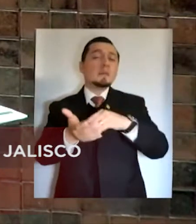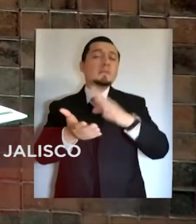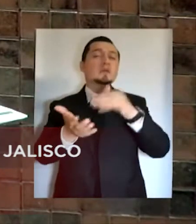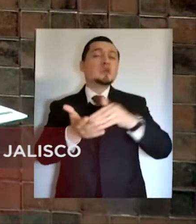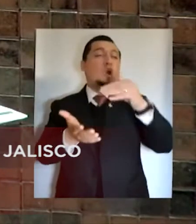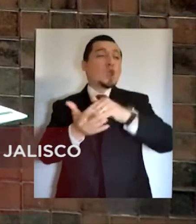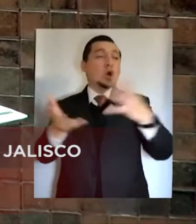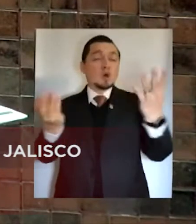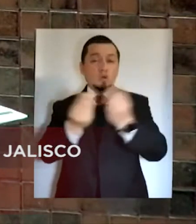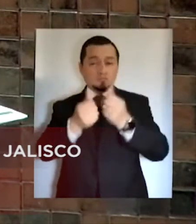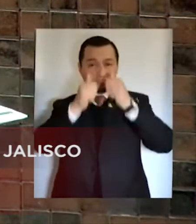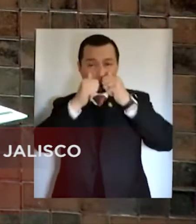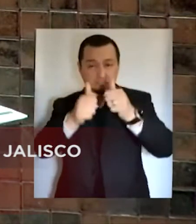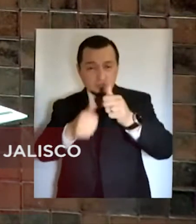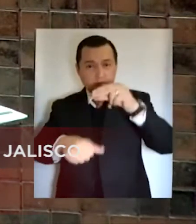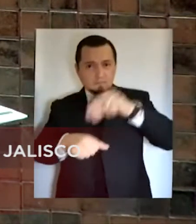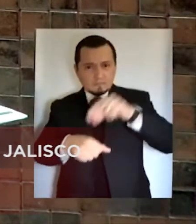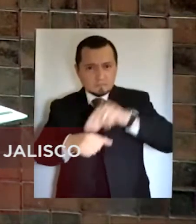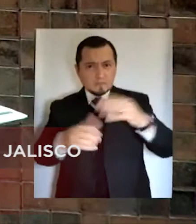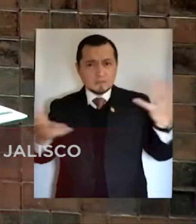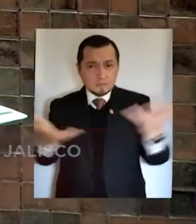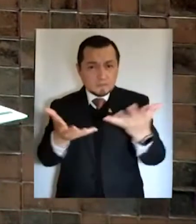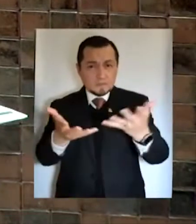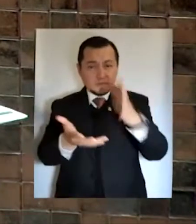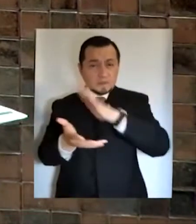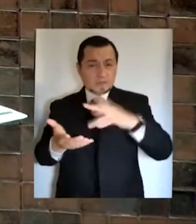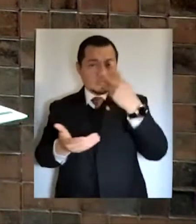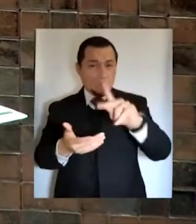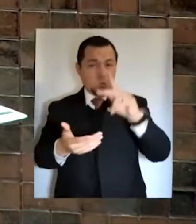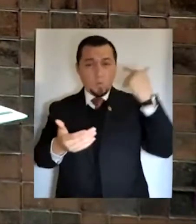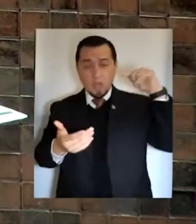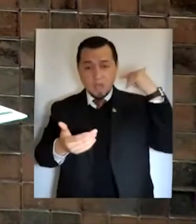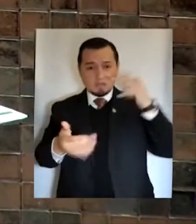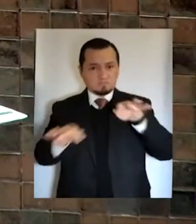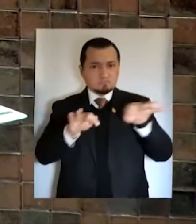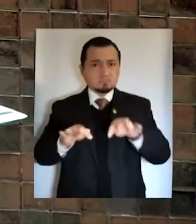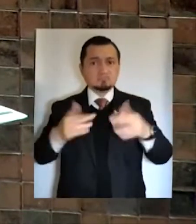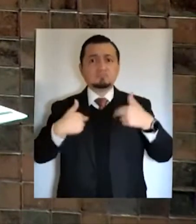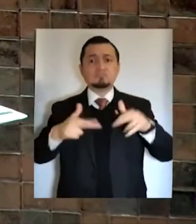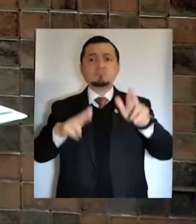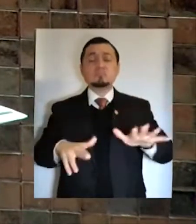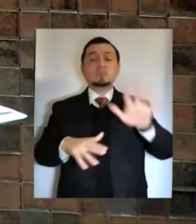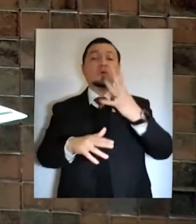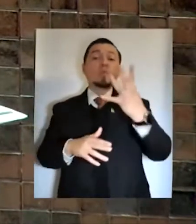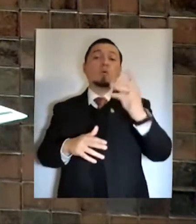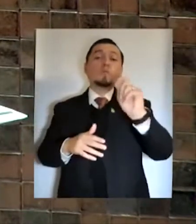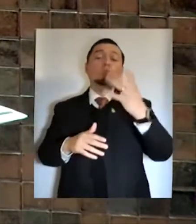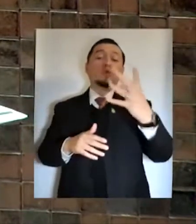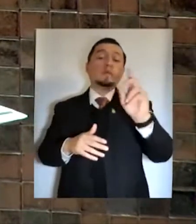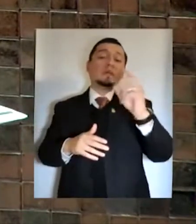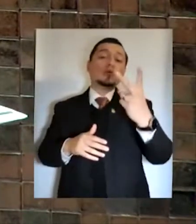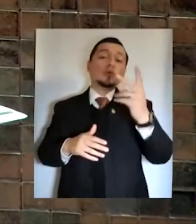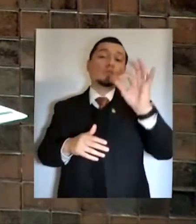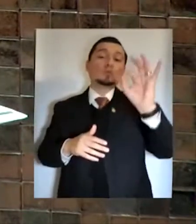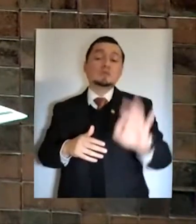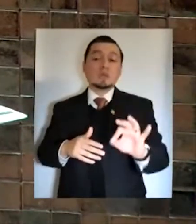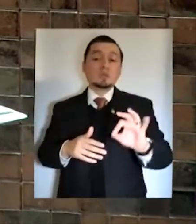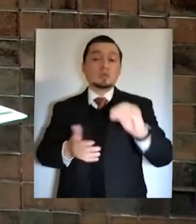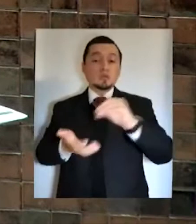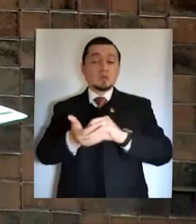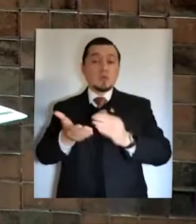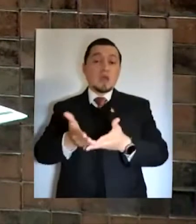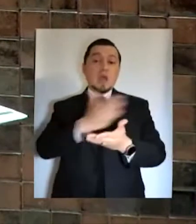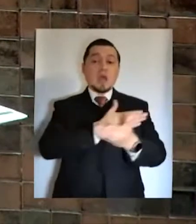de 4 mil millones de pesos para fortalecer la atención médica que se brinda en los hospitales civiles de Guadalajara, lo que representa un crecimiento de 4.32% respecto al